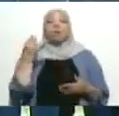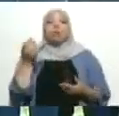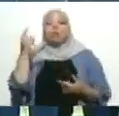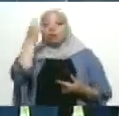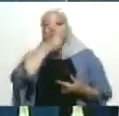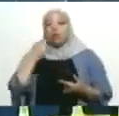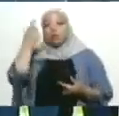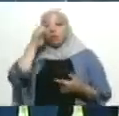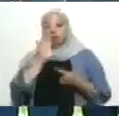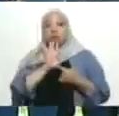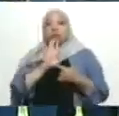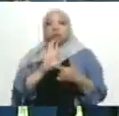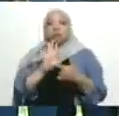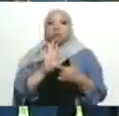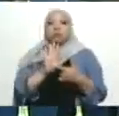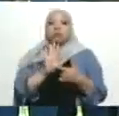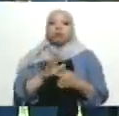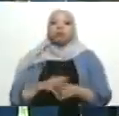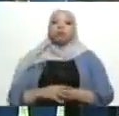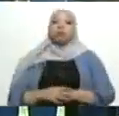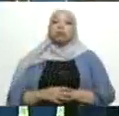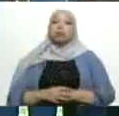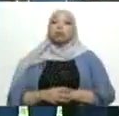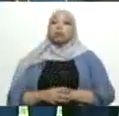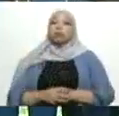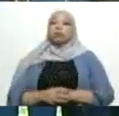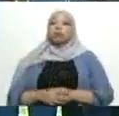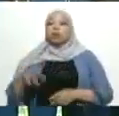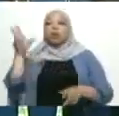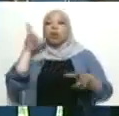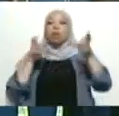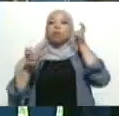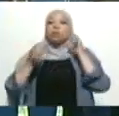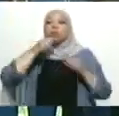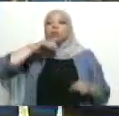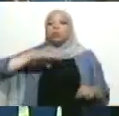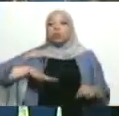su... Miren, uno escucha las historias.